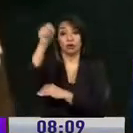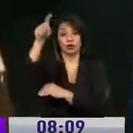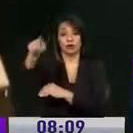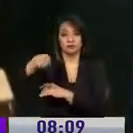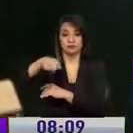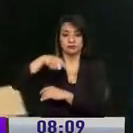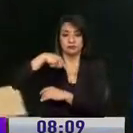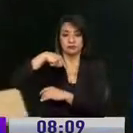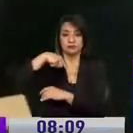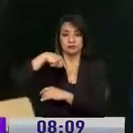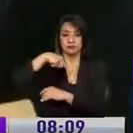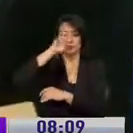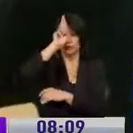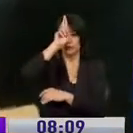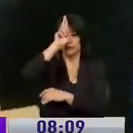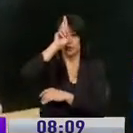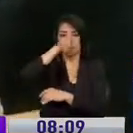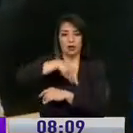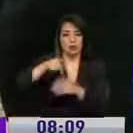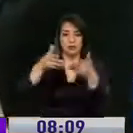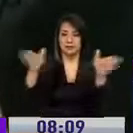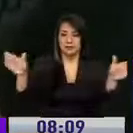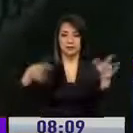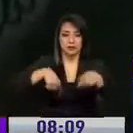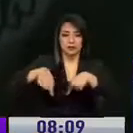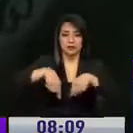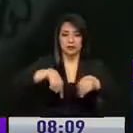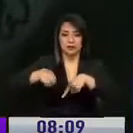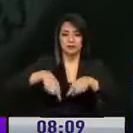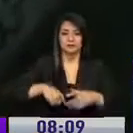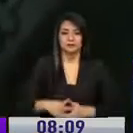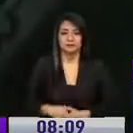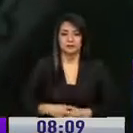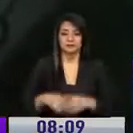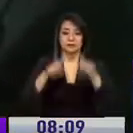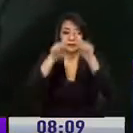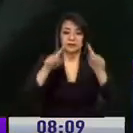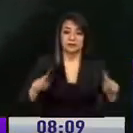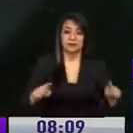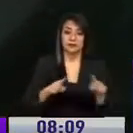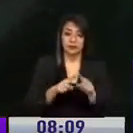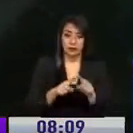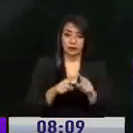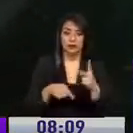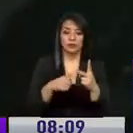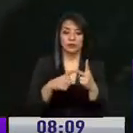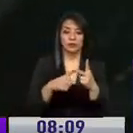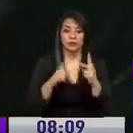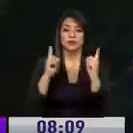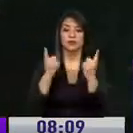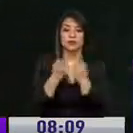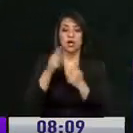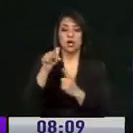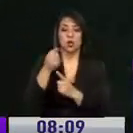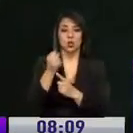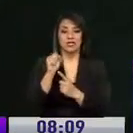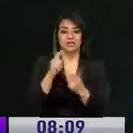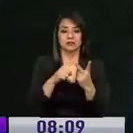avenida General Rumiñahui totalmente habilitada desde la autopista, Triángulo, sector San Luis